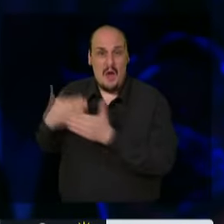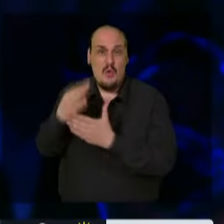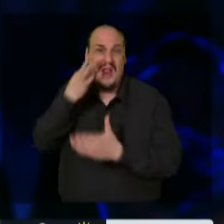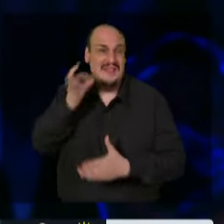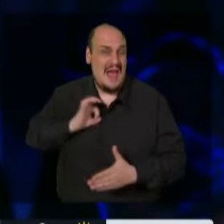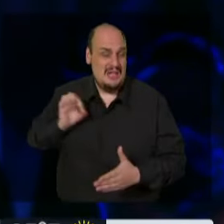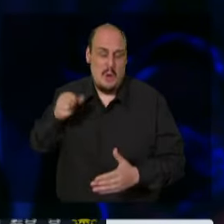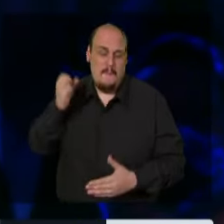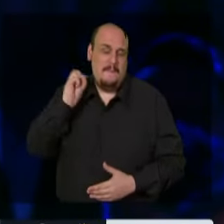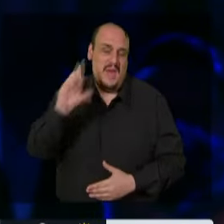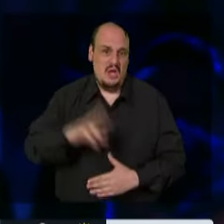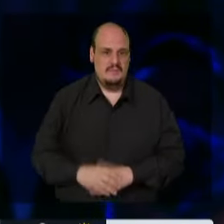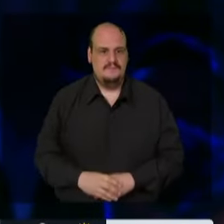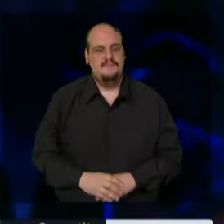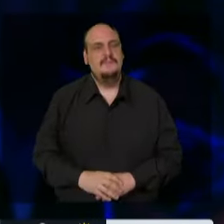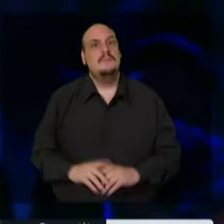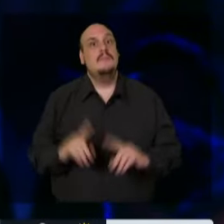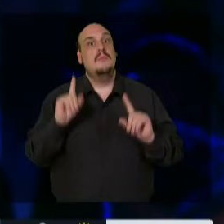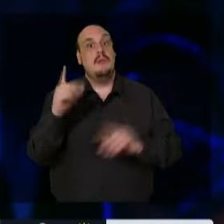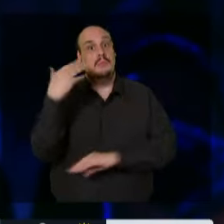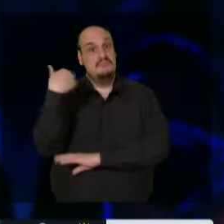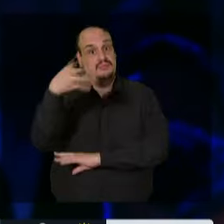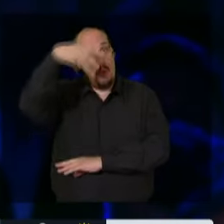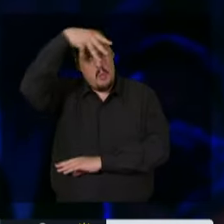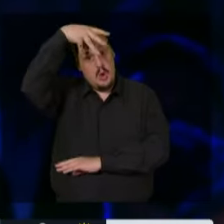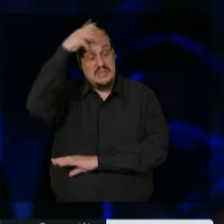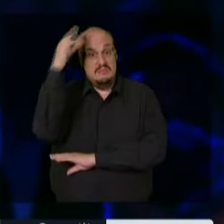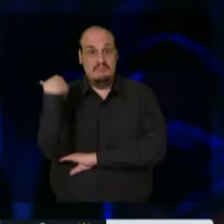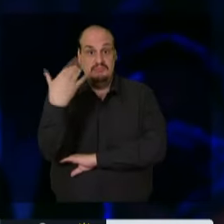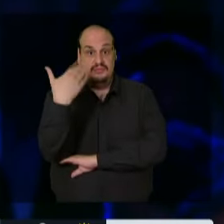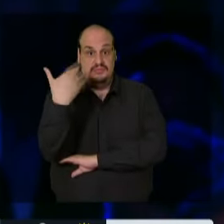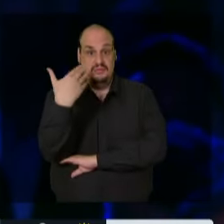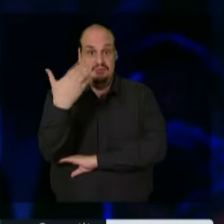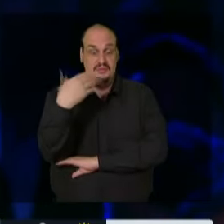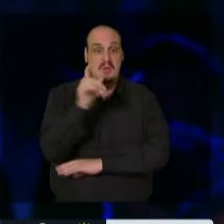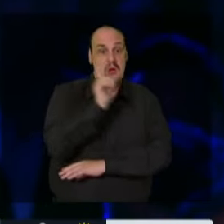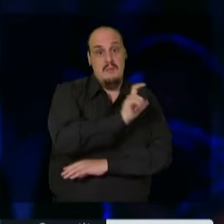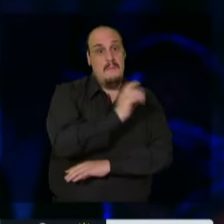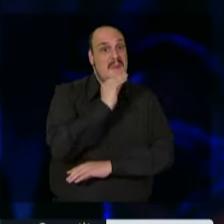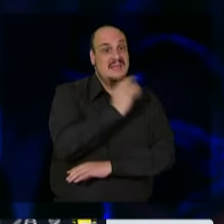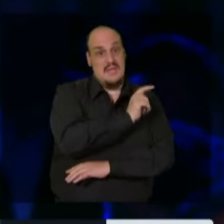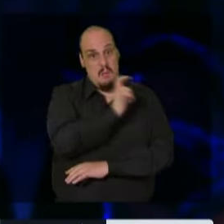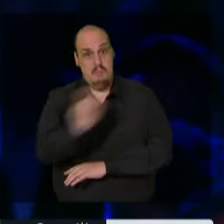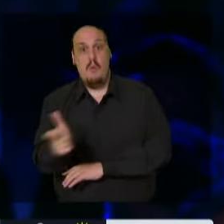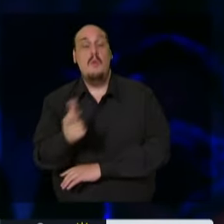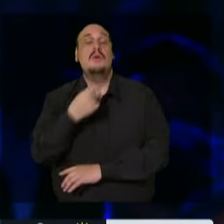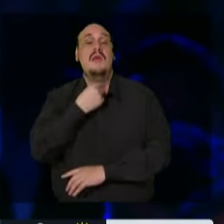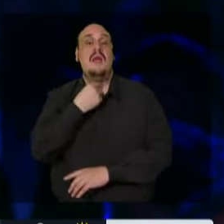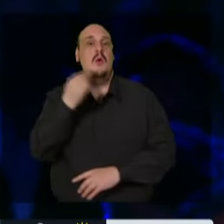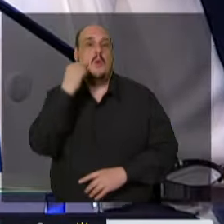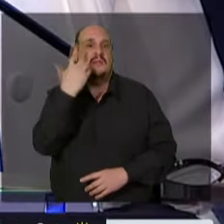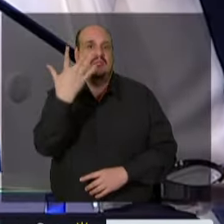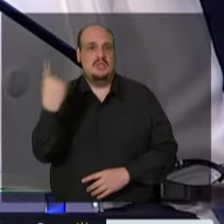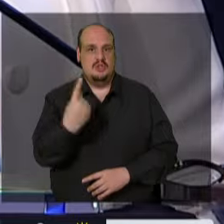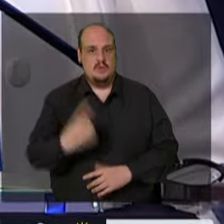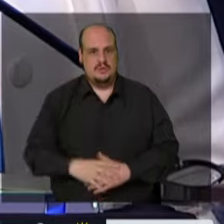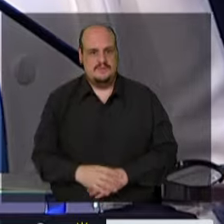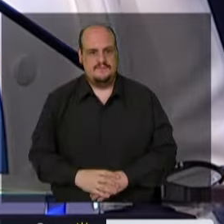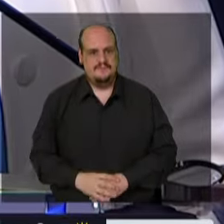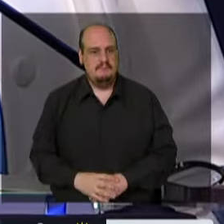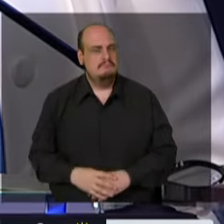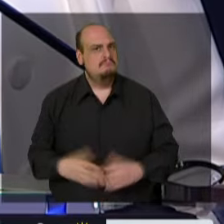Y ha solicitado durante esta exposición de Patricia Bullrich derecho a réplica a Sergio Massa. Tiene 45 segundos. Yo